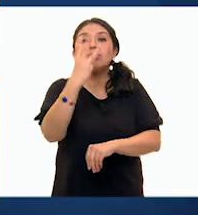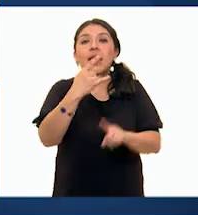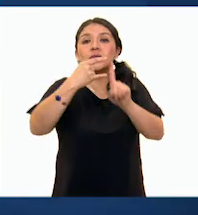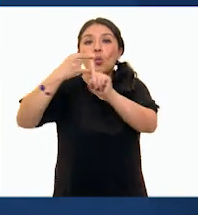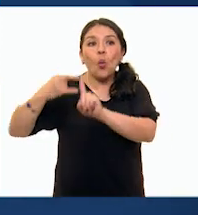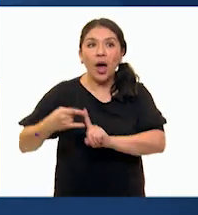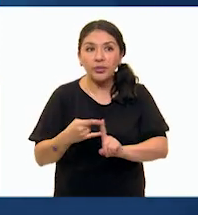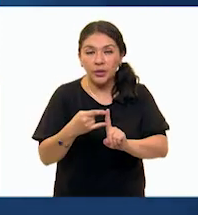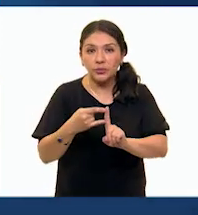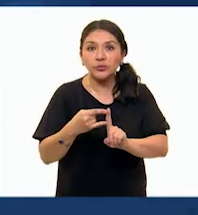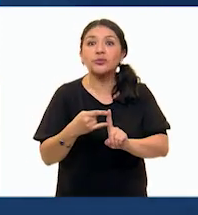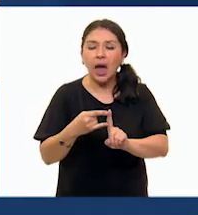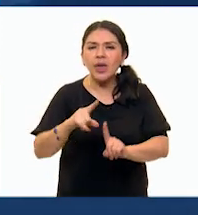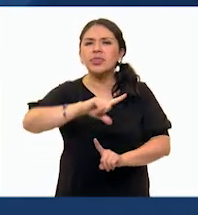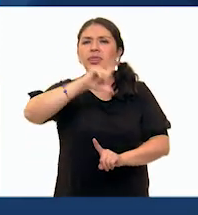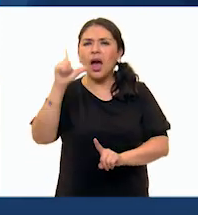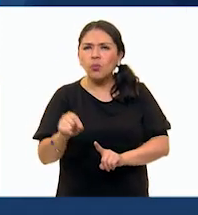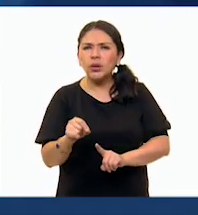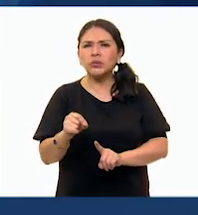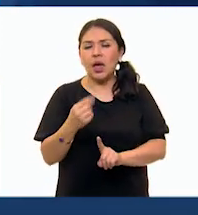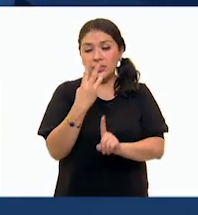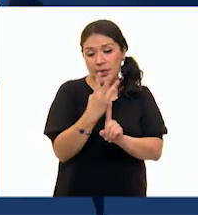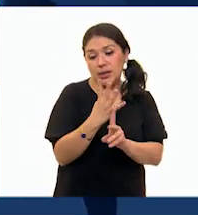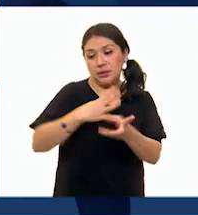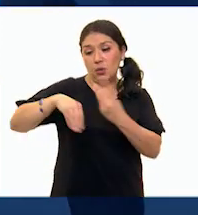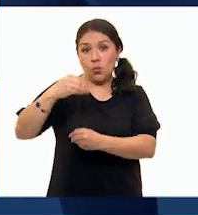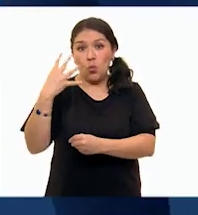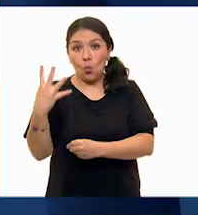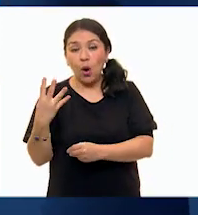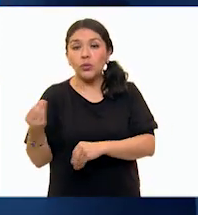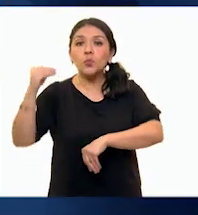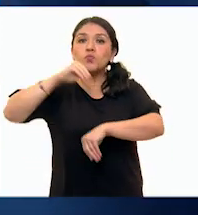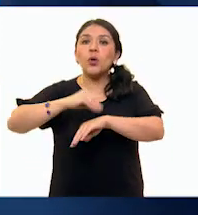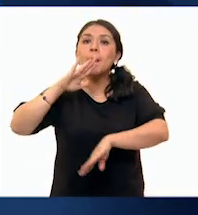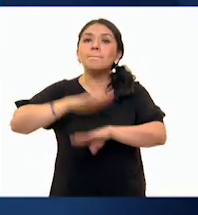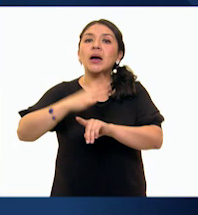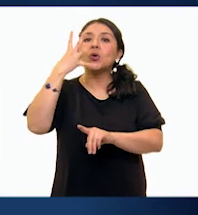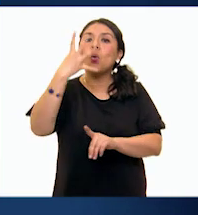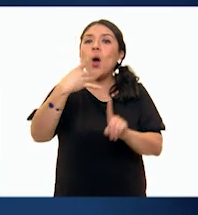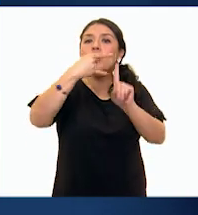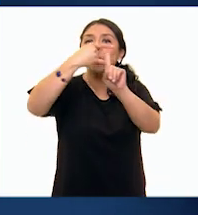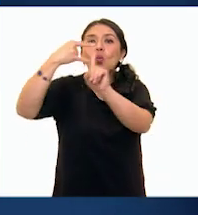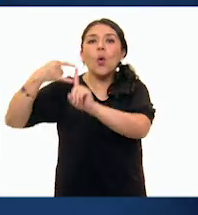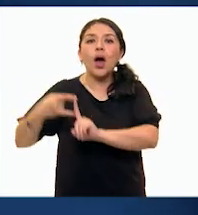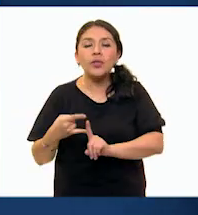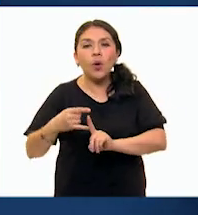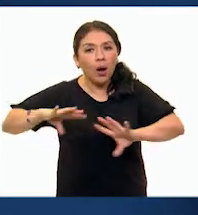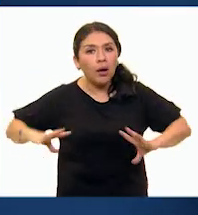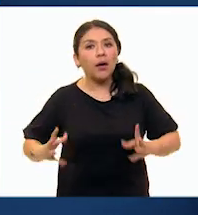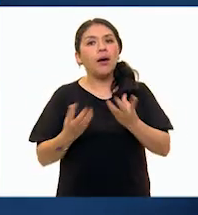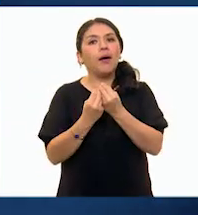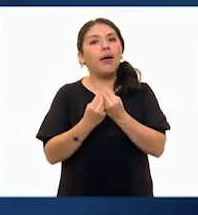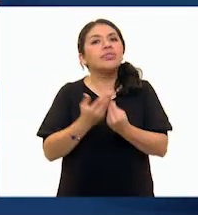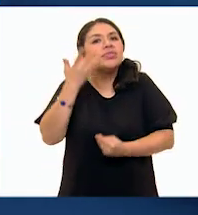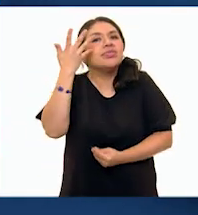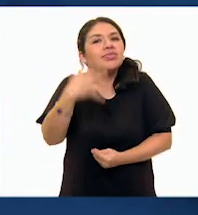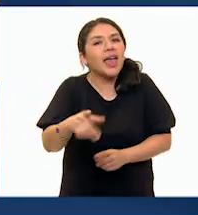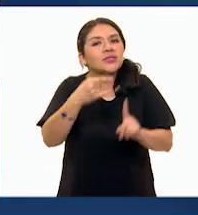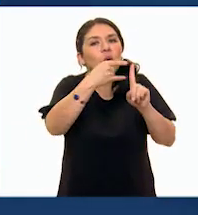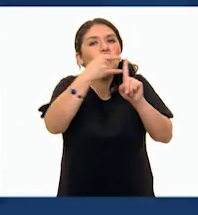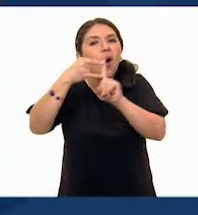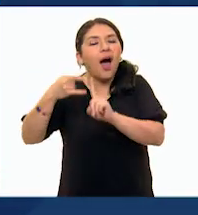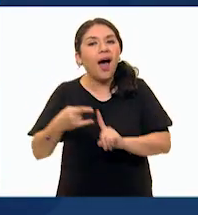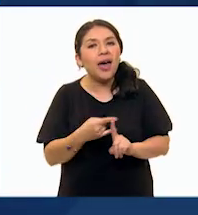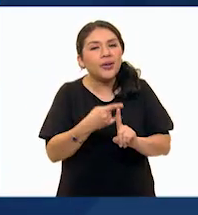3 cuadrados. Y después de la figura 3 a la 4 se aumentaron 4 cuadrados, quedándonos en total 10